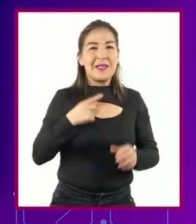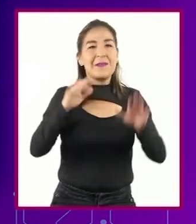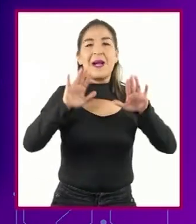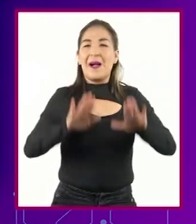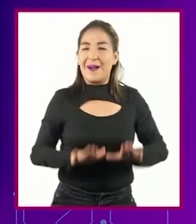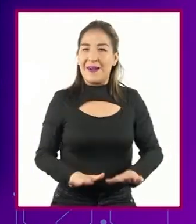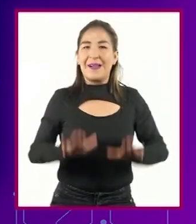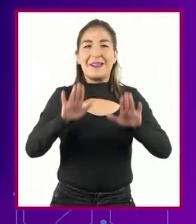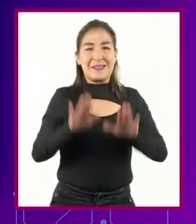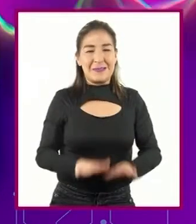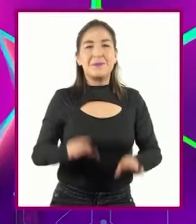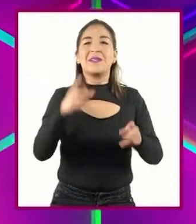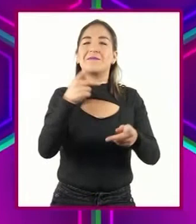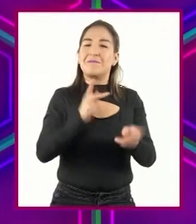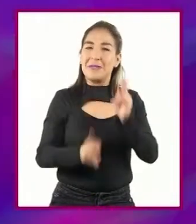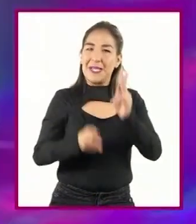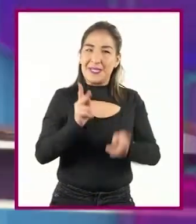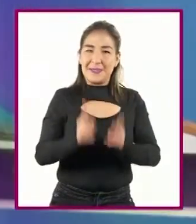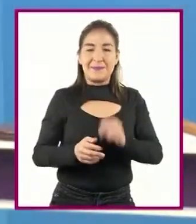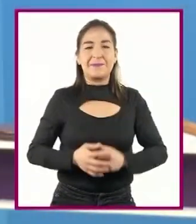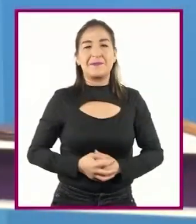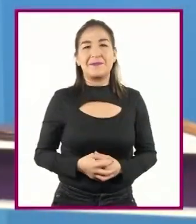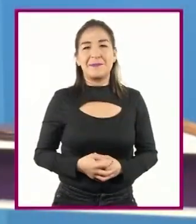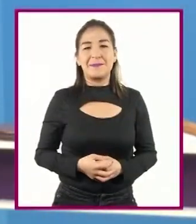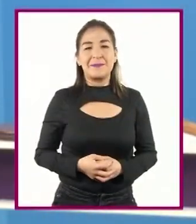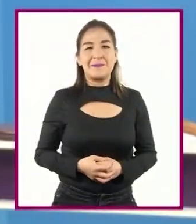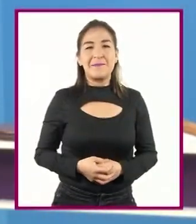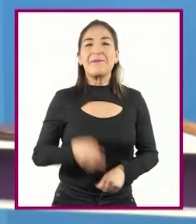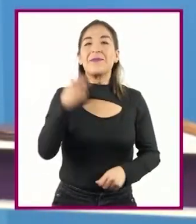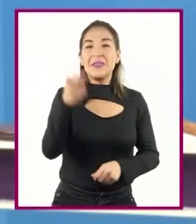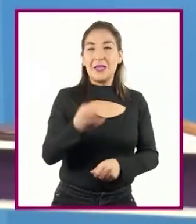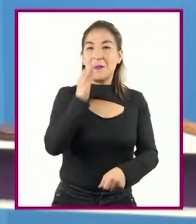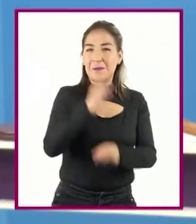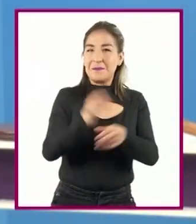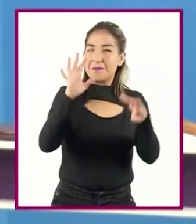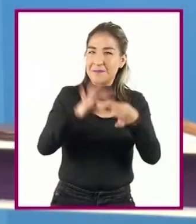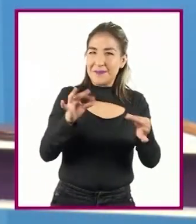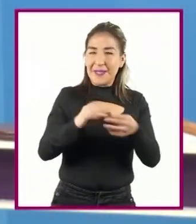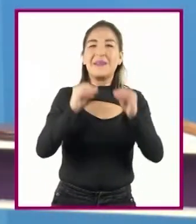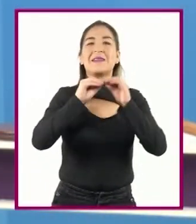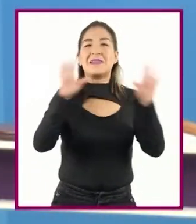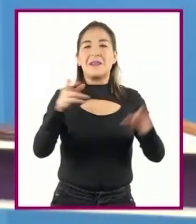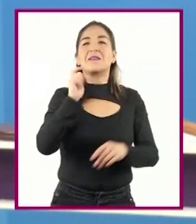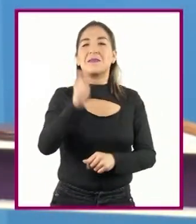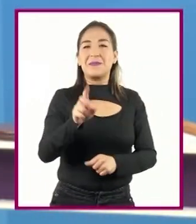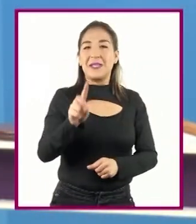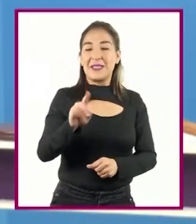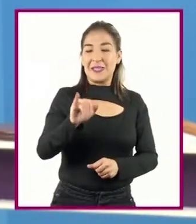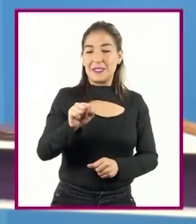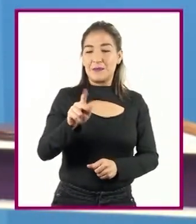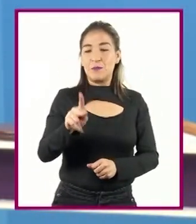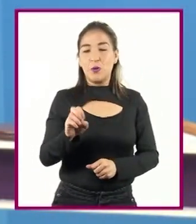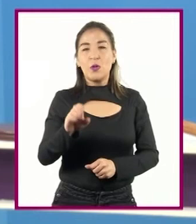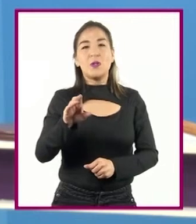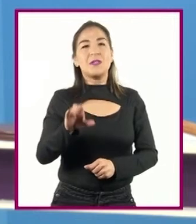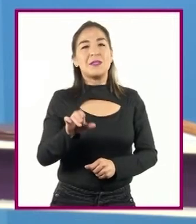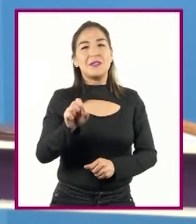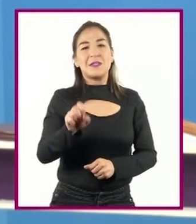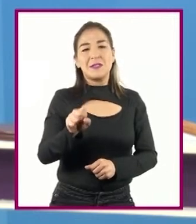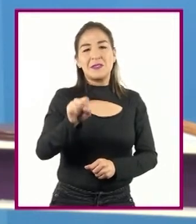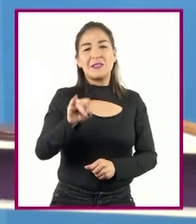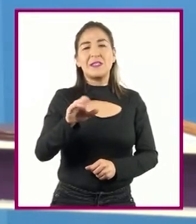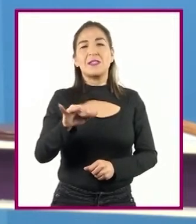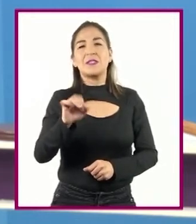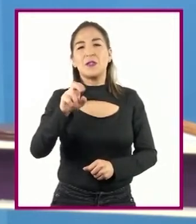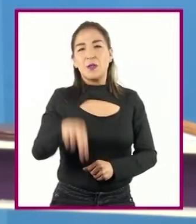en todo momento. Me queda claro que la disposición es básica para entablar un